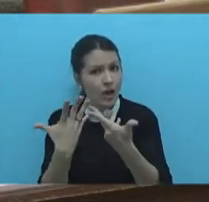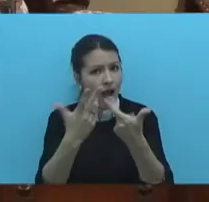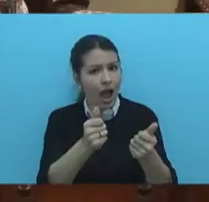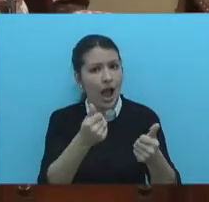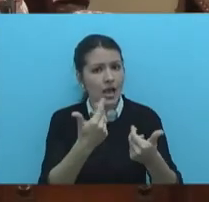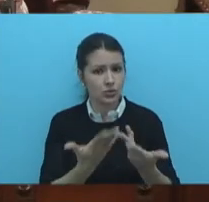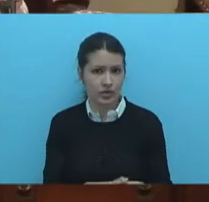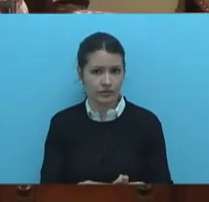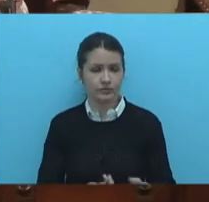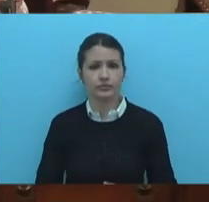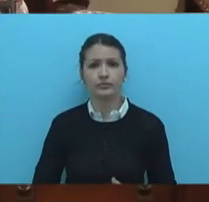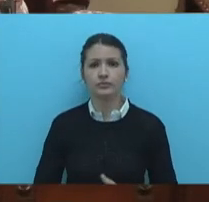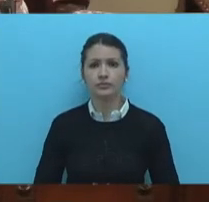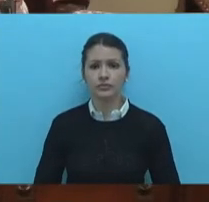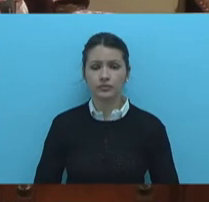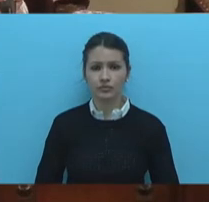Tiene la palabra el diputado Taylor.